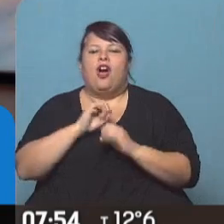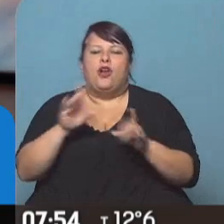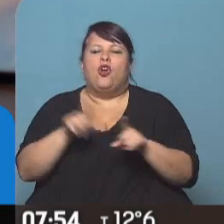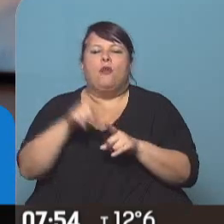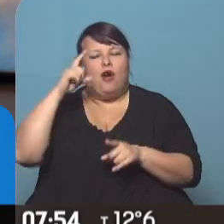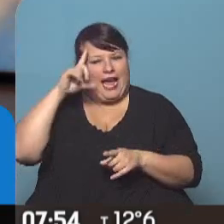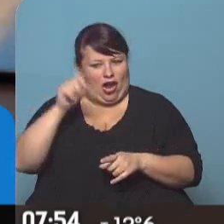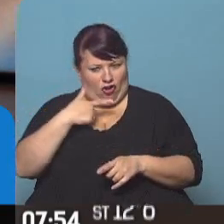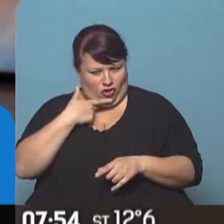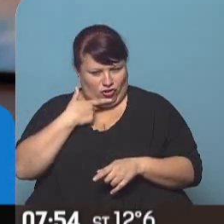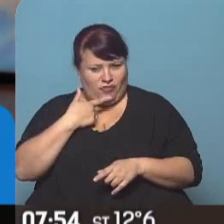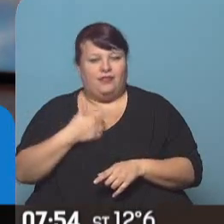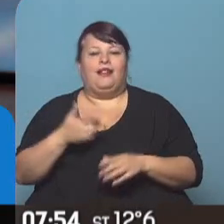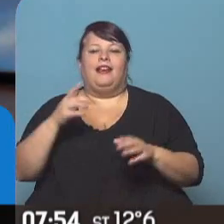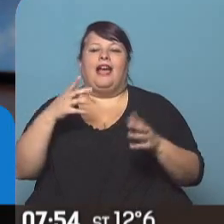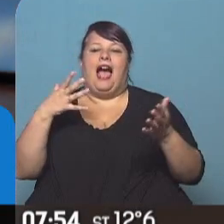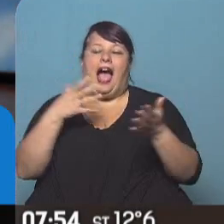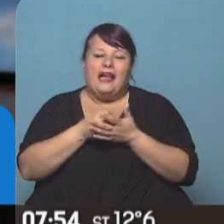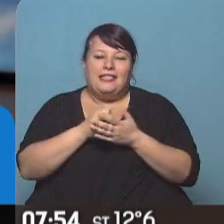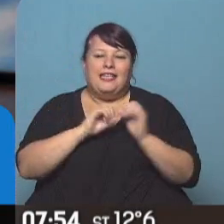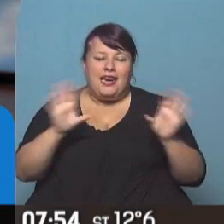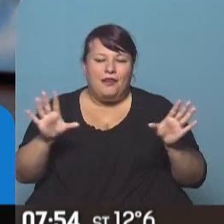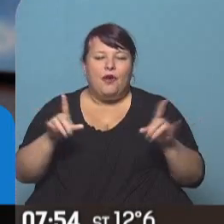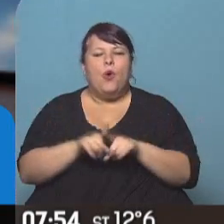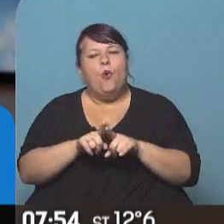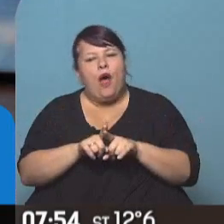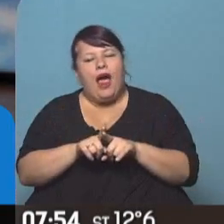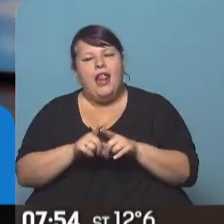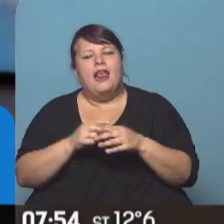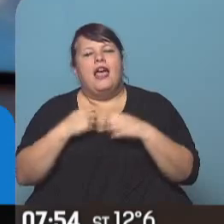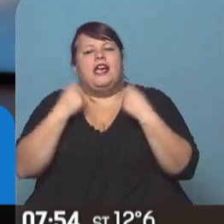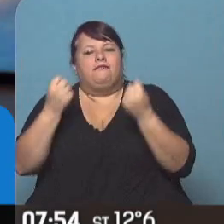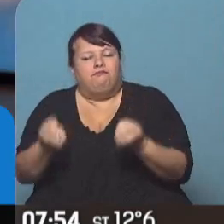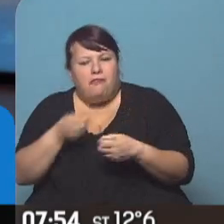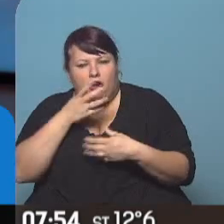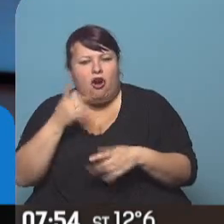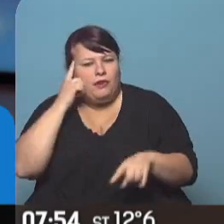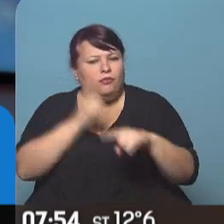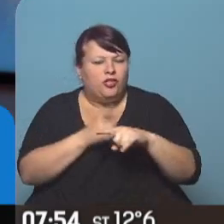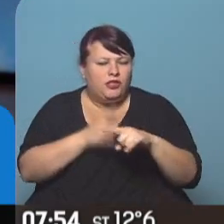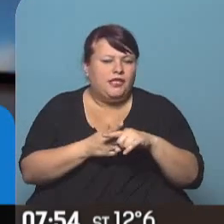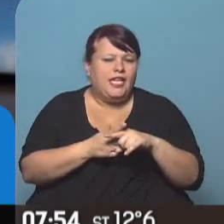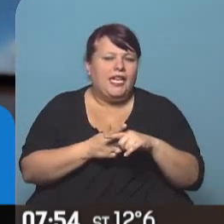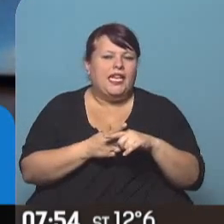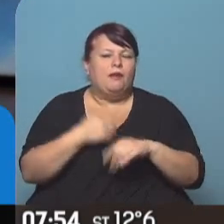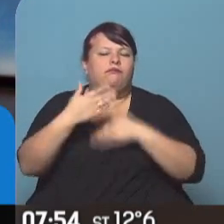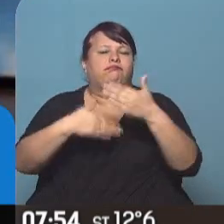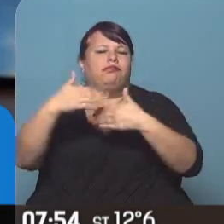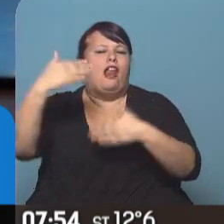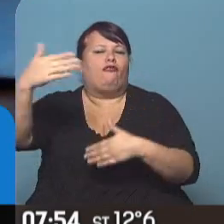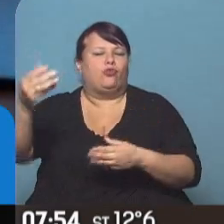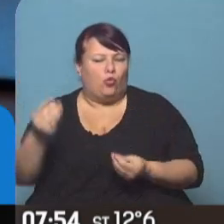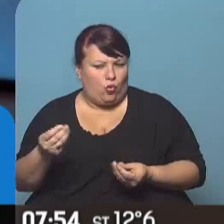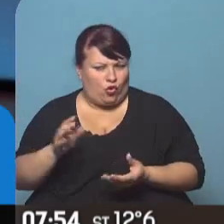la de ecos tragedia igual superación esperanza y construcción de futuro